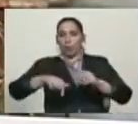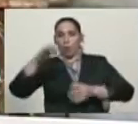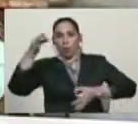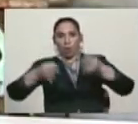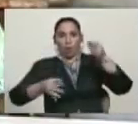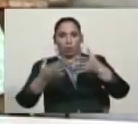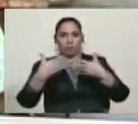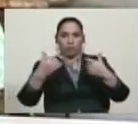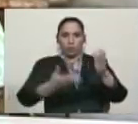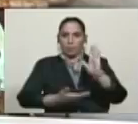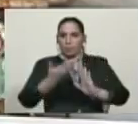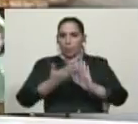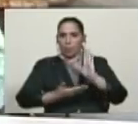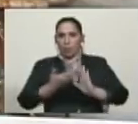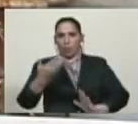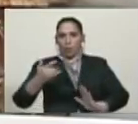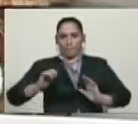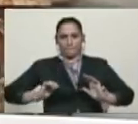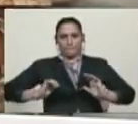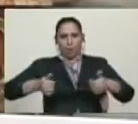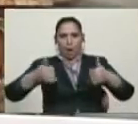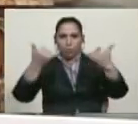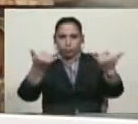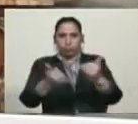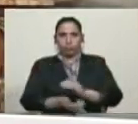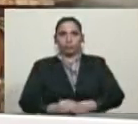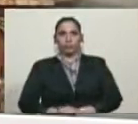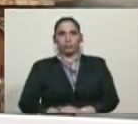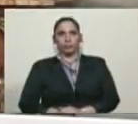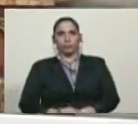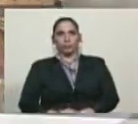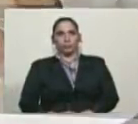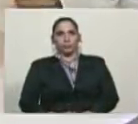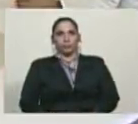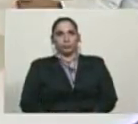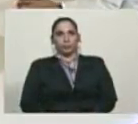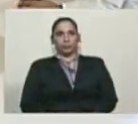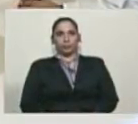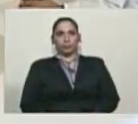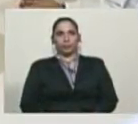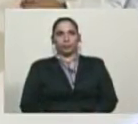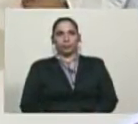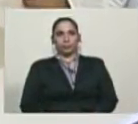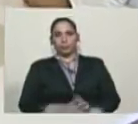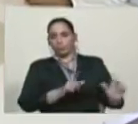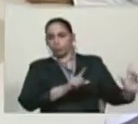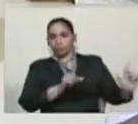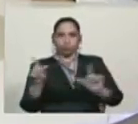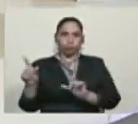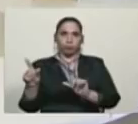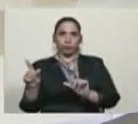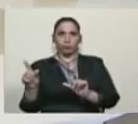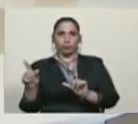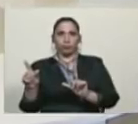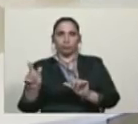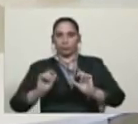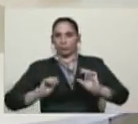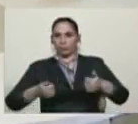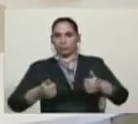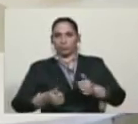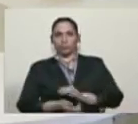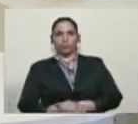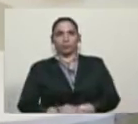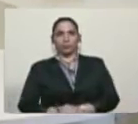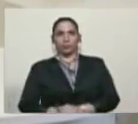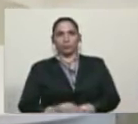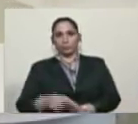muy importante quiero arrancar inmediatamente en caliente estamos listos para arrancar porque